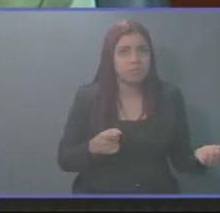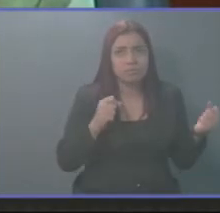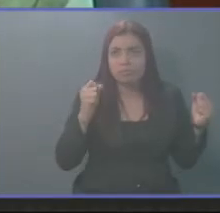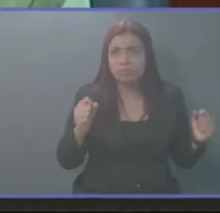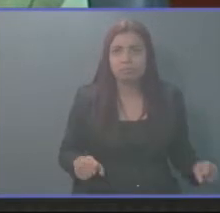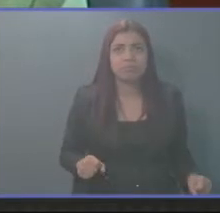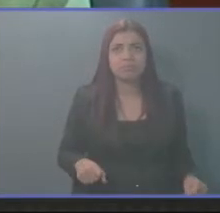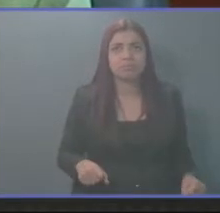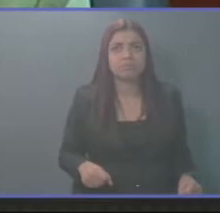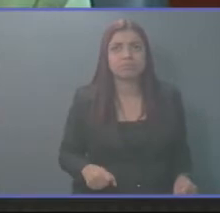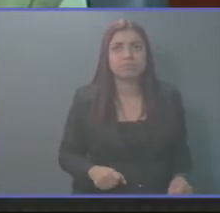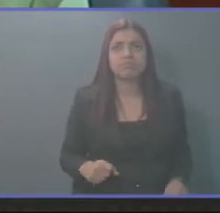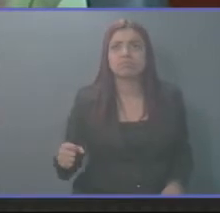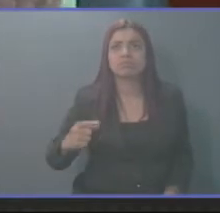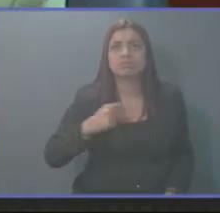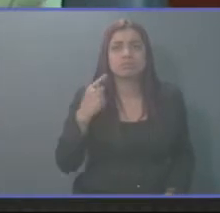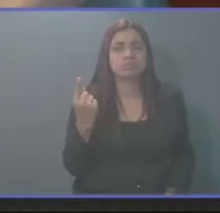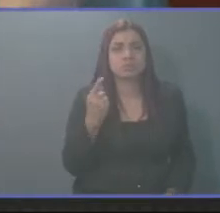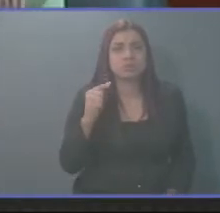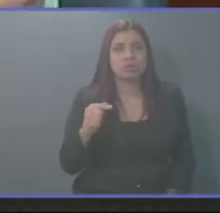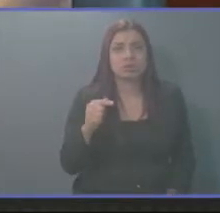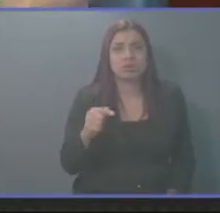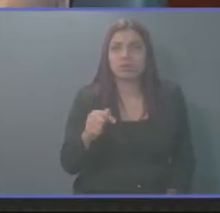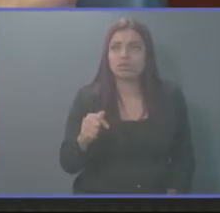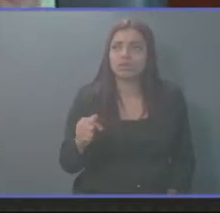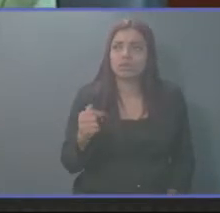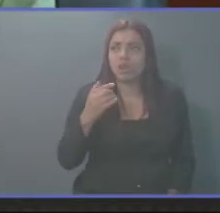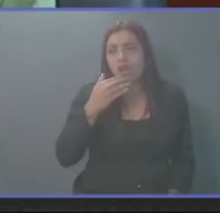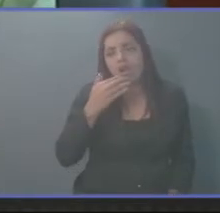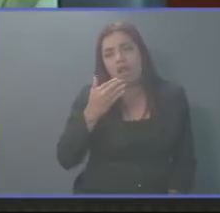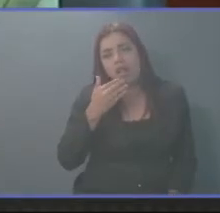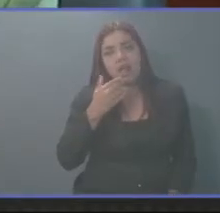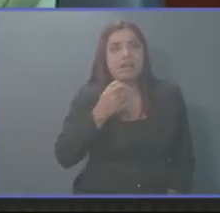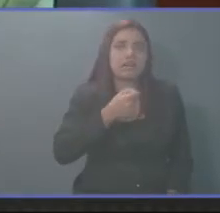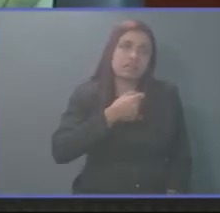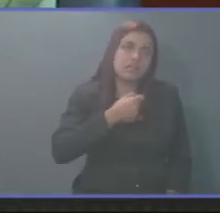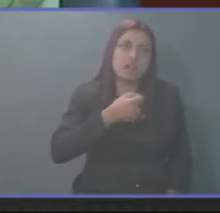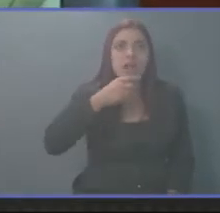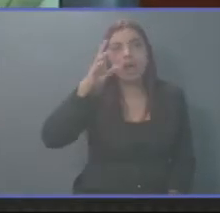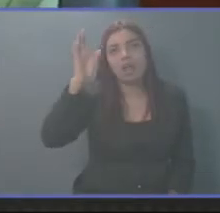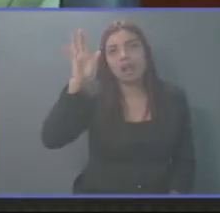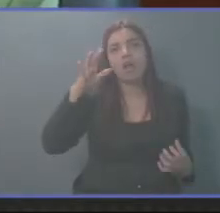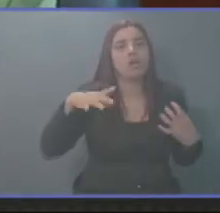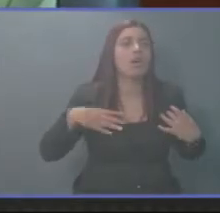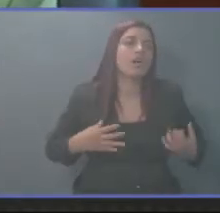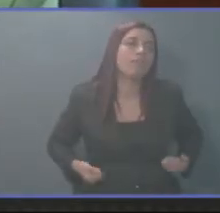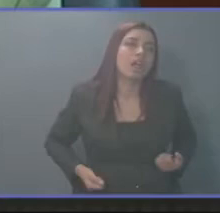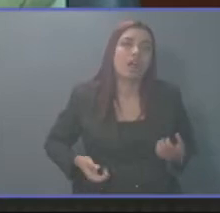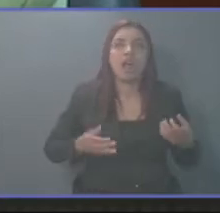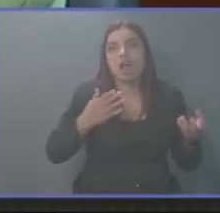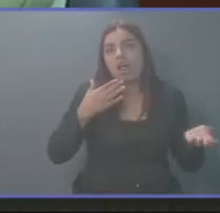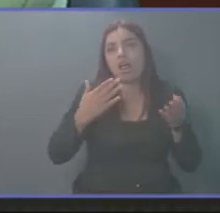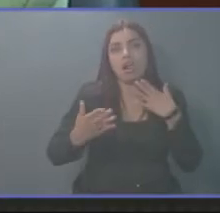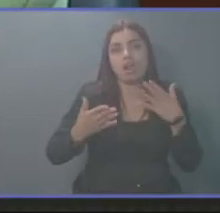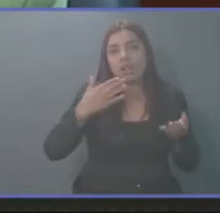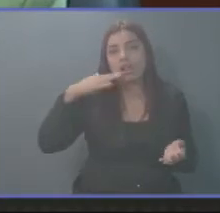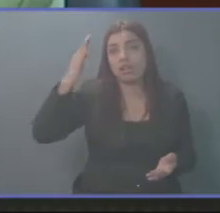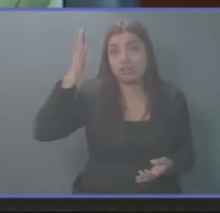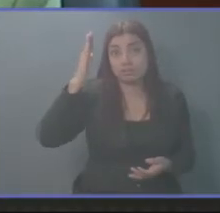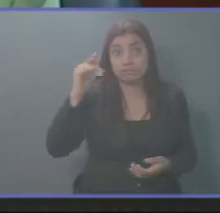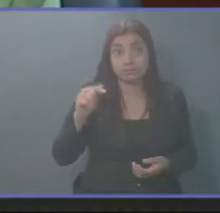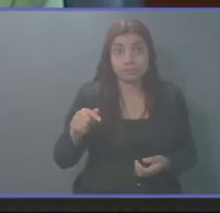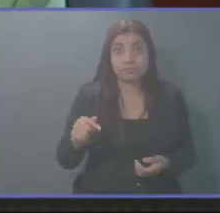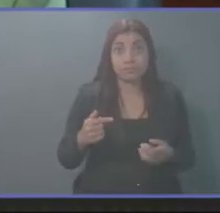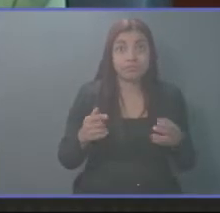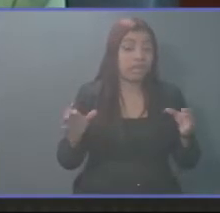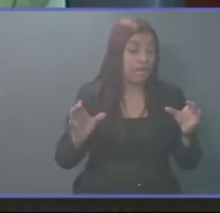que solamente a través de una charla casi informal realizada por el Ejecutivo se nos diga que se le va a suministrar